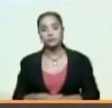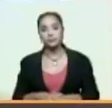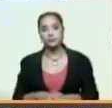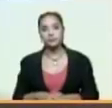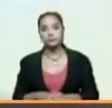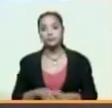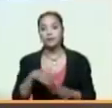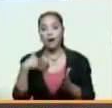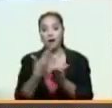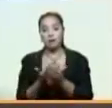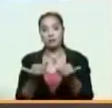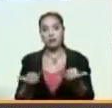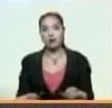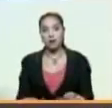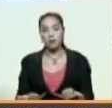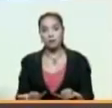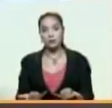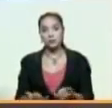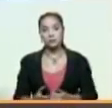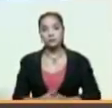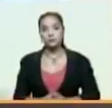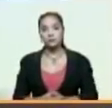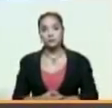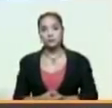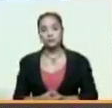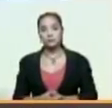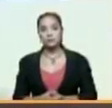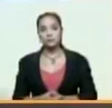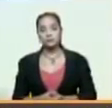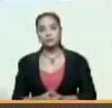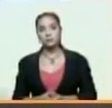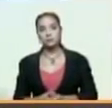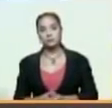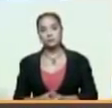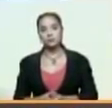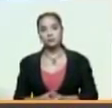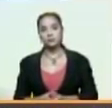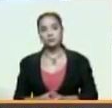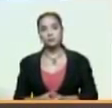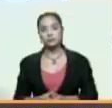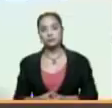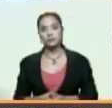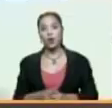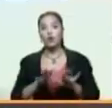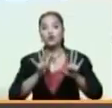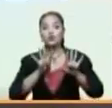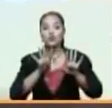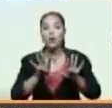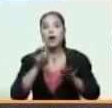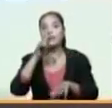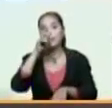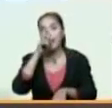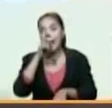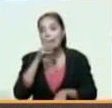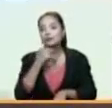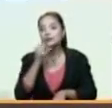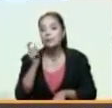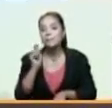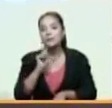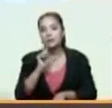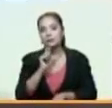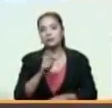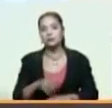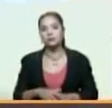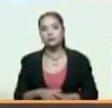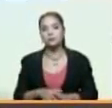hasta la fecha, es decir, los aciagos 9 años y algunos meses de